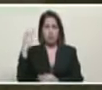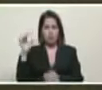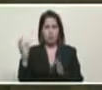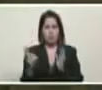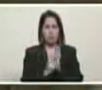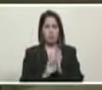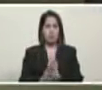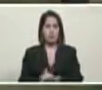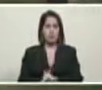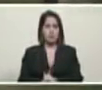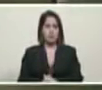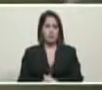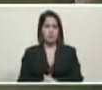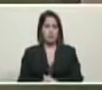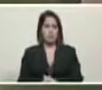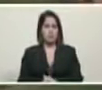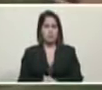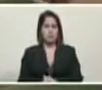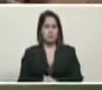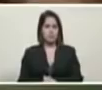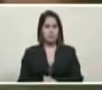vecino.